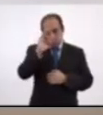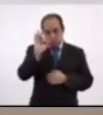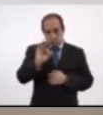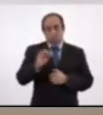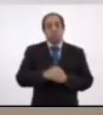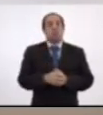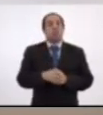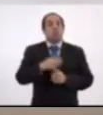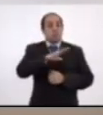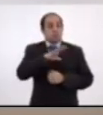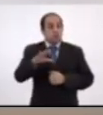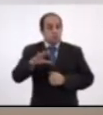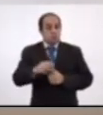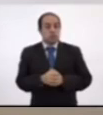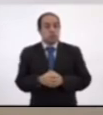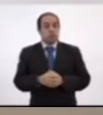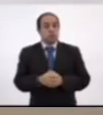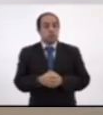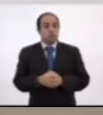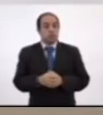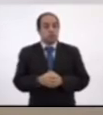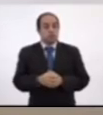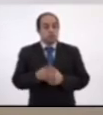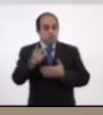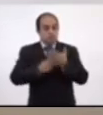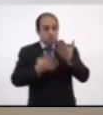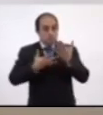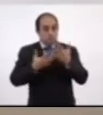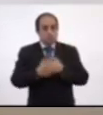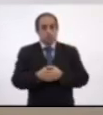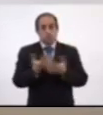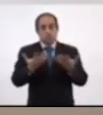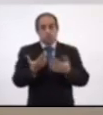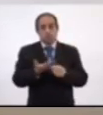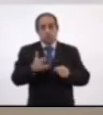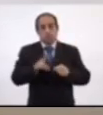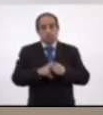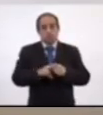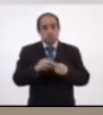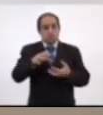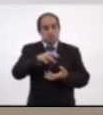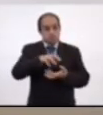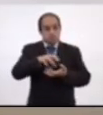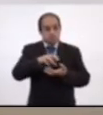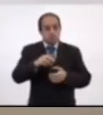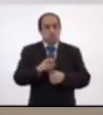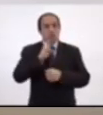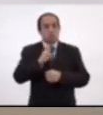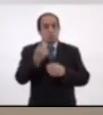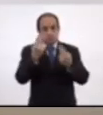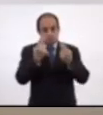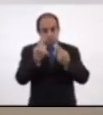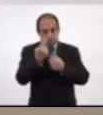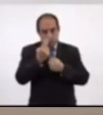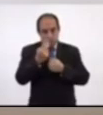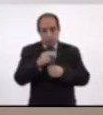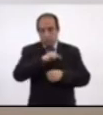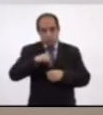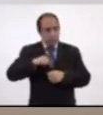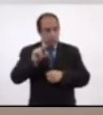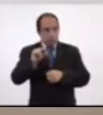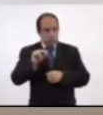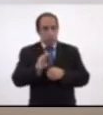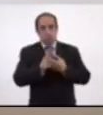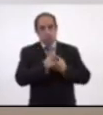en general las estrategias que hubo para hacer hospitales híbridos justamente respondían a esa necesidad, a no detenernos. También